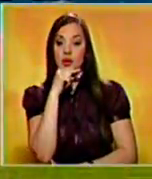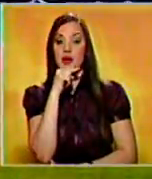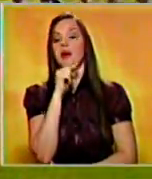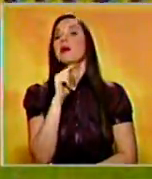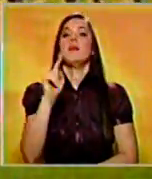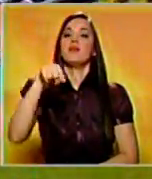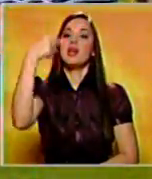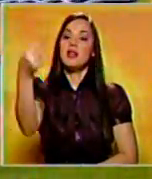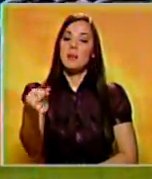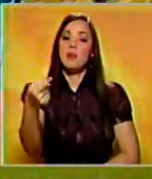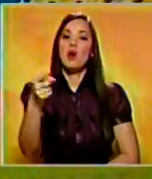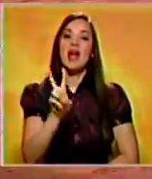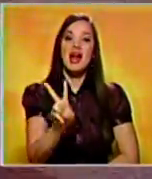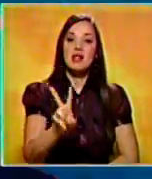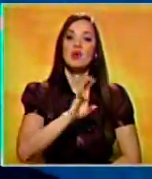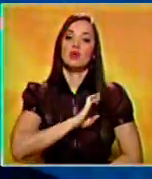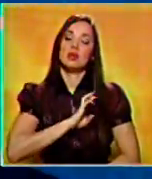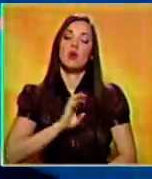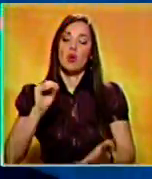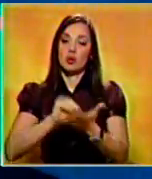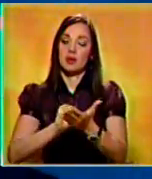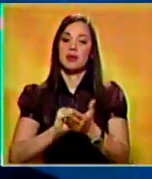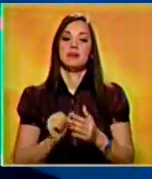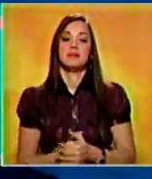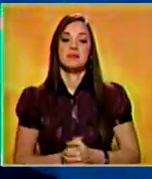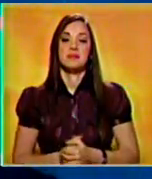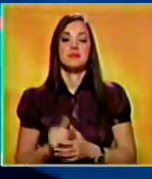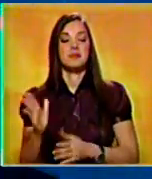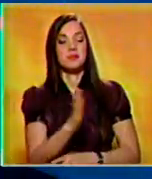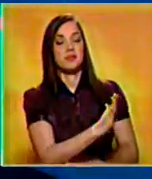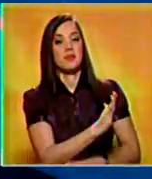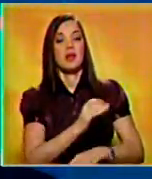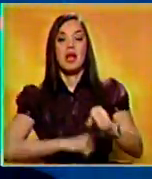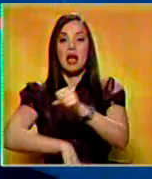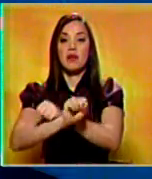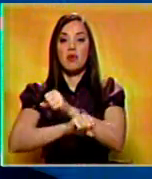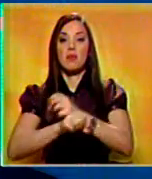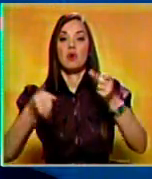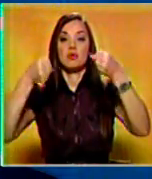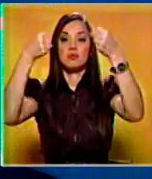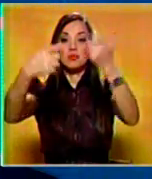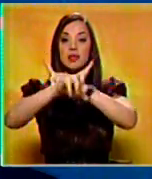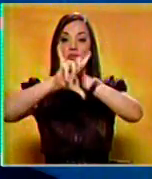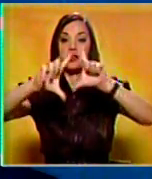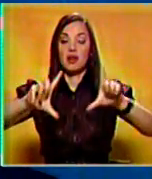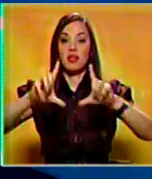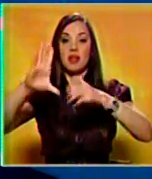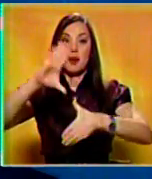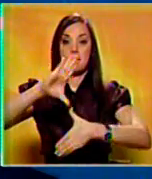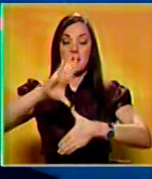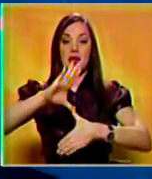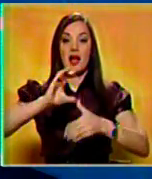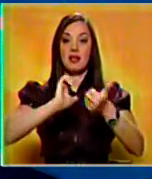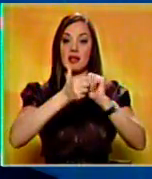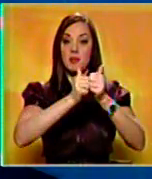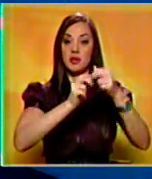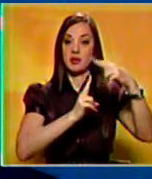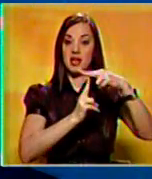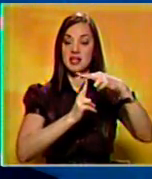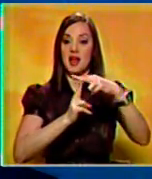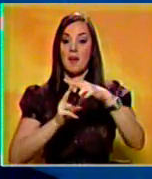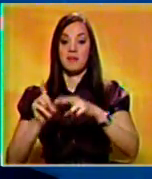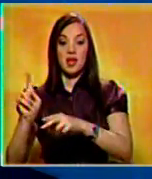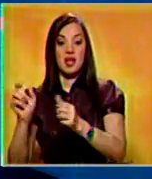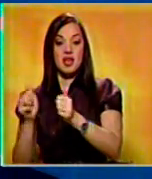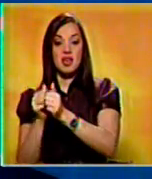el 2 de enero. Pasamos ahora al fútbol y la acción de la Copa Libertadores de América porque este martes el Deportivo Táchira y Mineros de